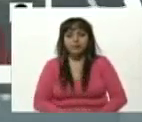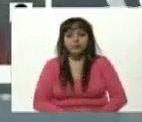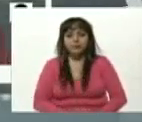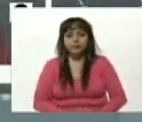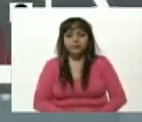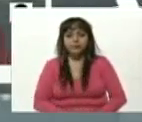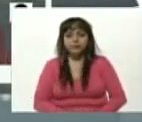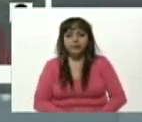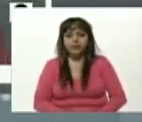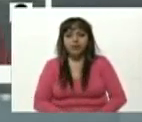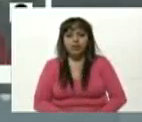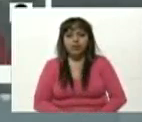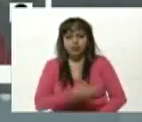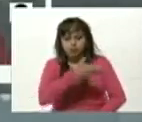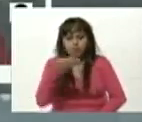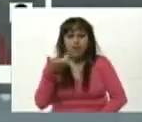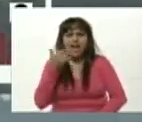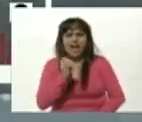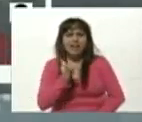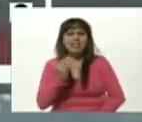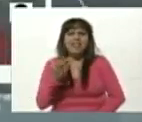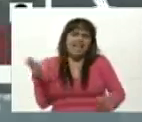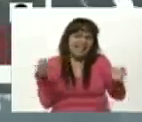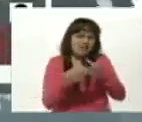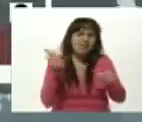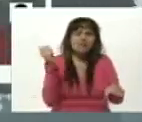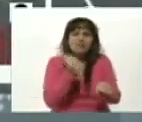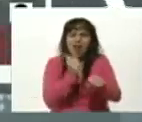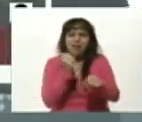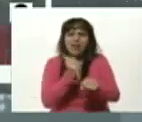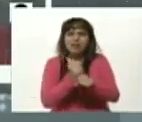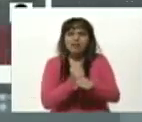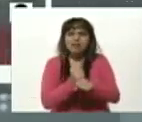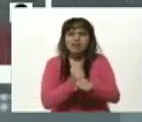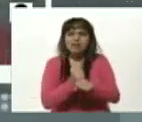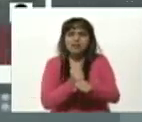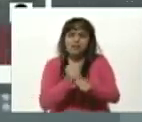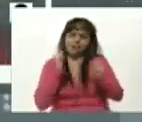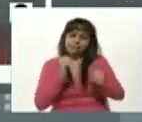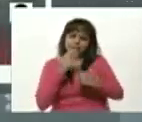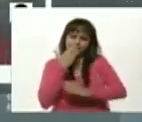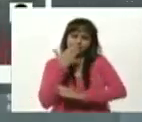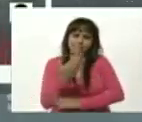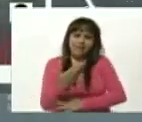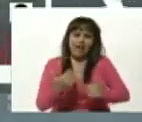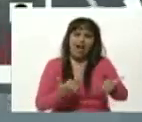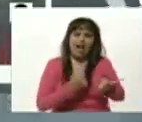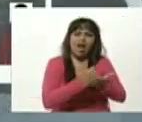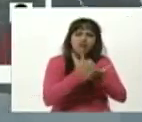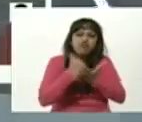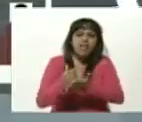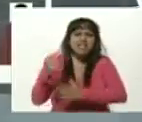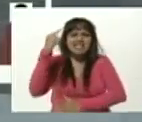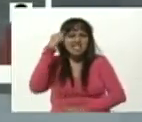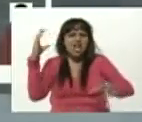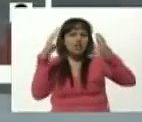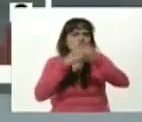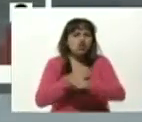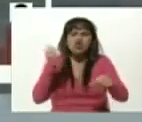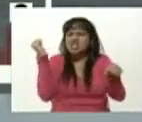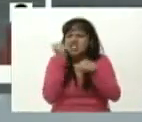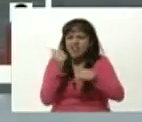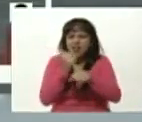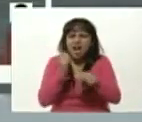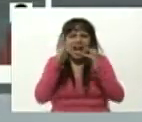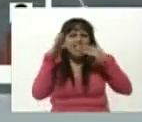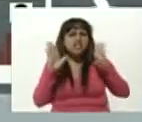y cuente usted que aquí usted tiene su equipo de trabajo al pie del cañón, día y noche, para atender